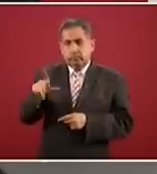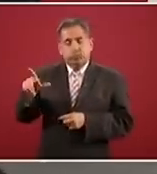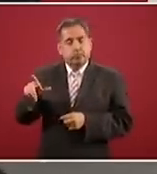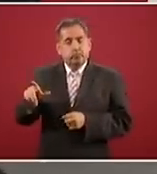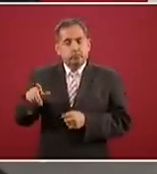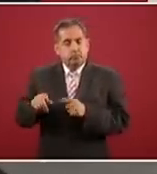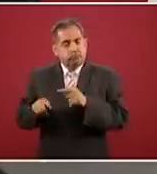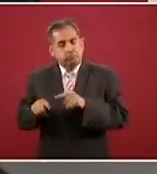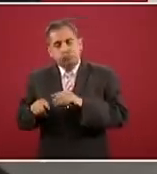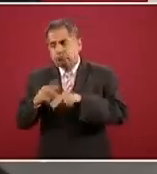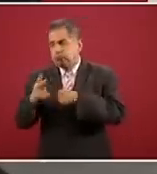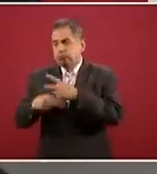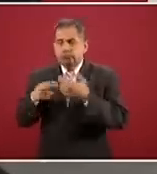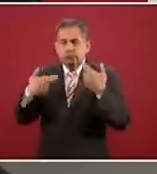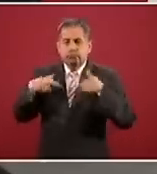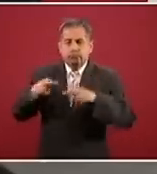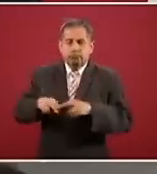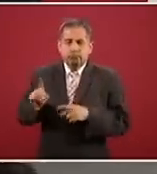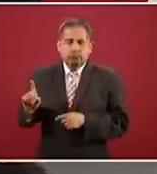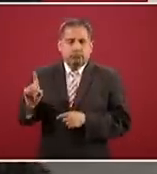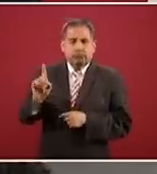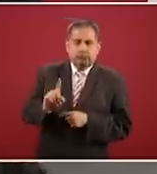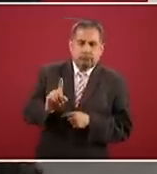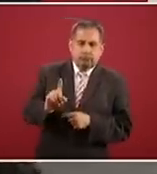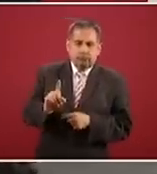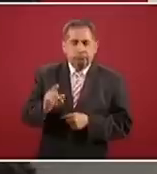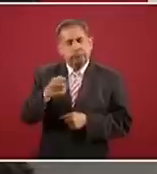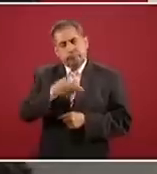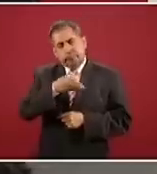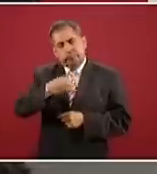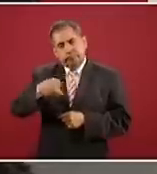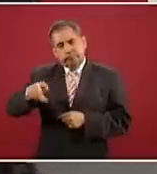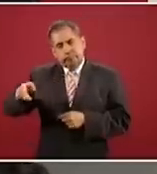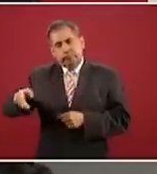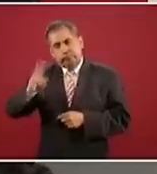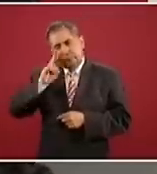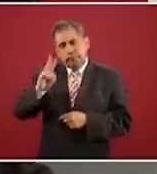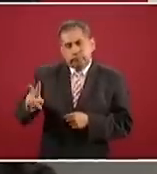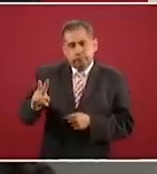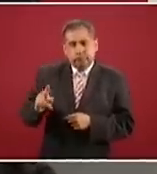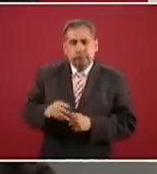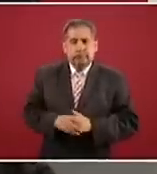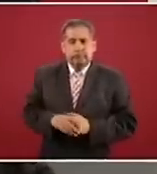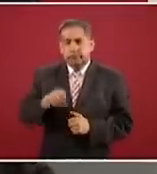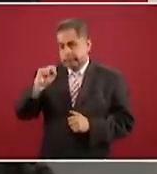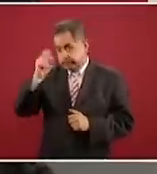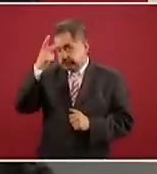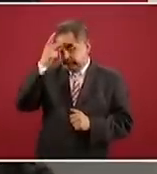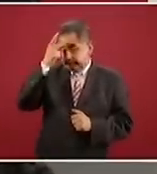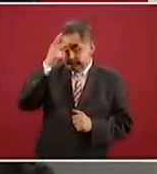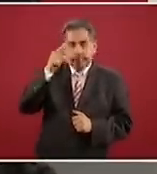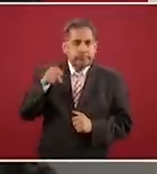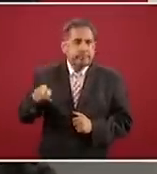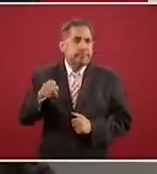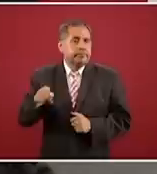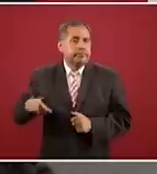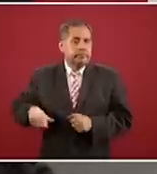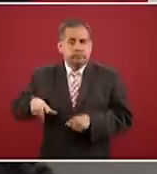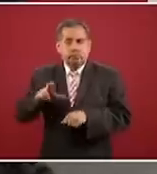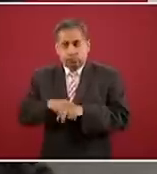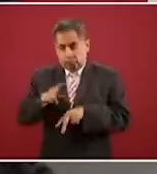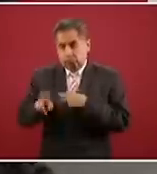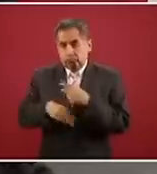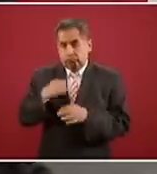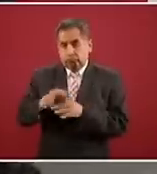gobernador, asiste su representante de alto nivel, y así pueden verlo. Aquí San Luis Potosí, el gobernador, una